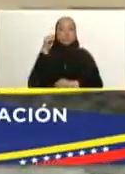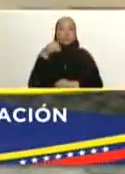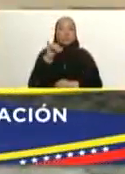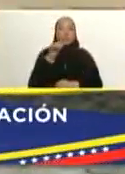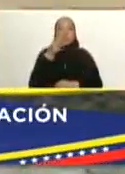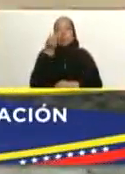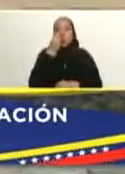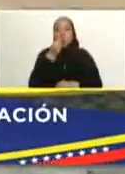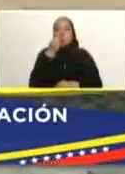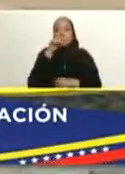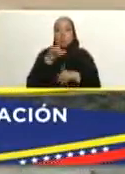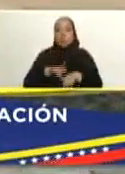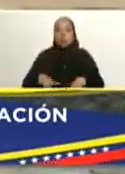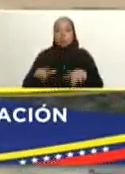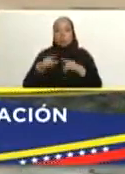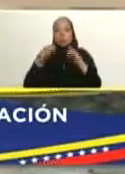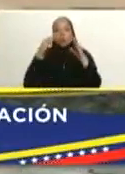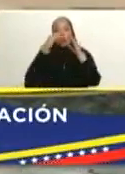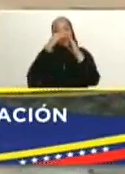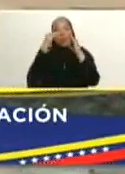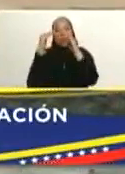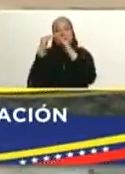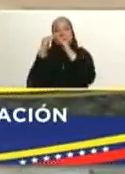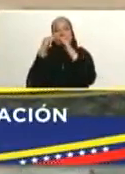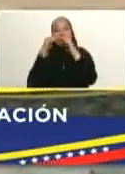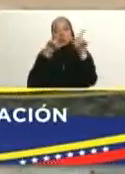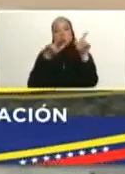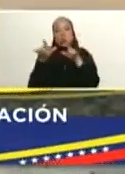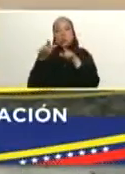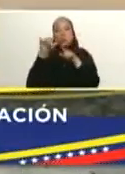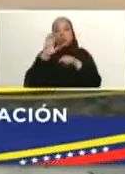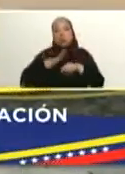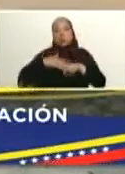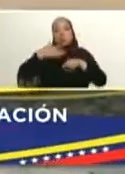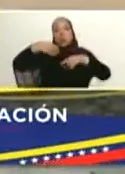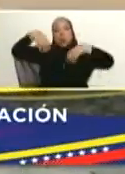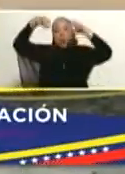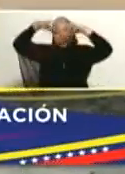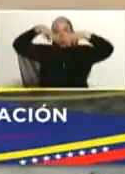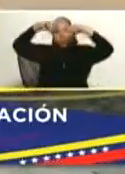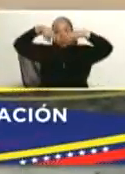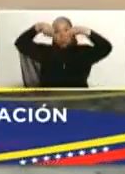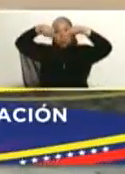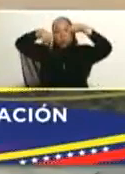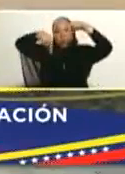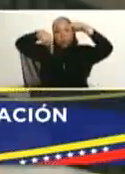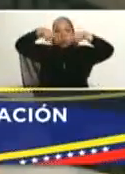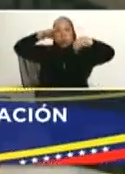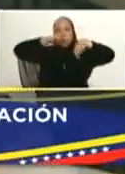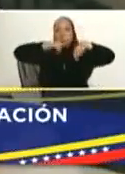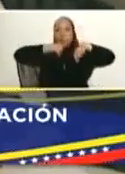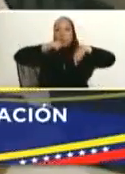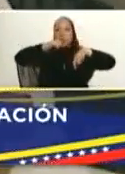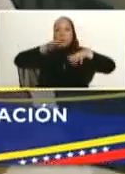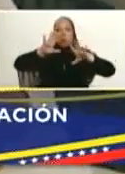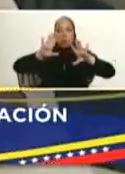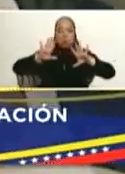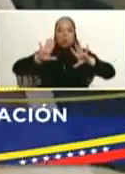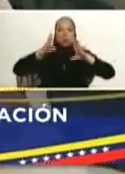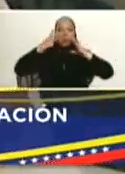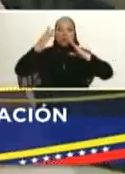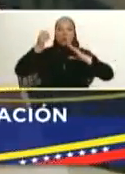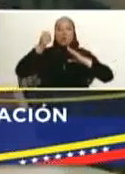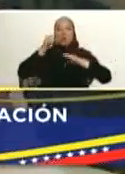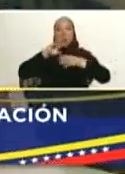la impermeabilización del techo. Aquí está nuestra jefa de calidad educativa, Maridén Montoya, quien le va